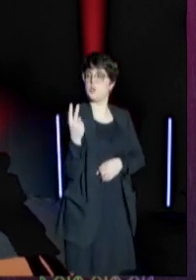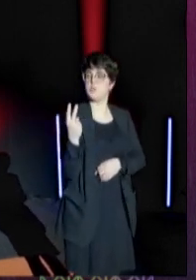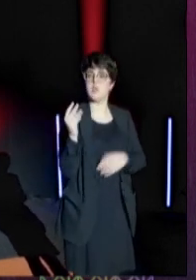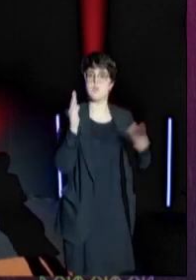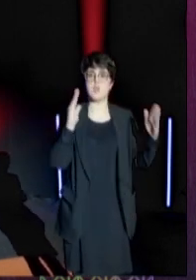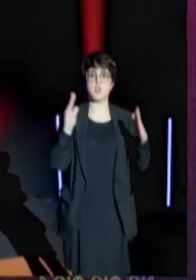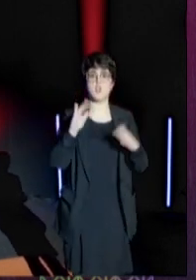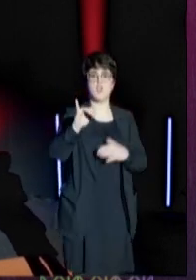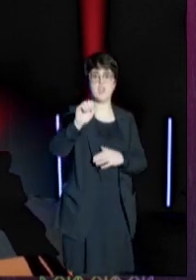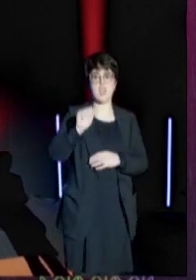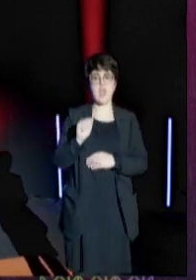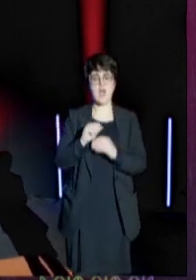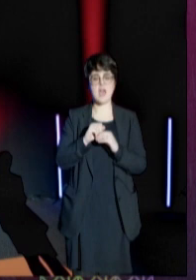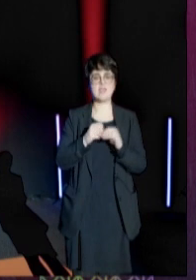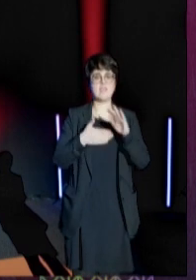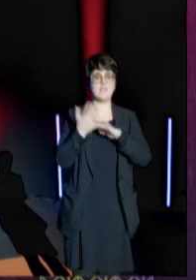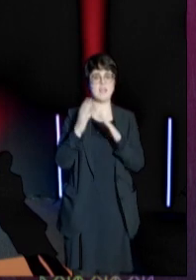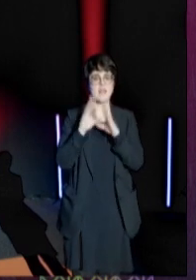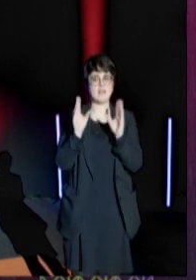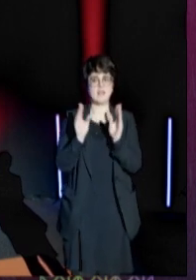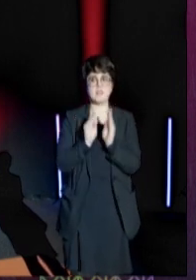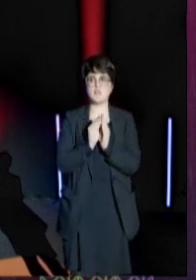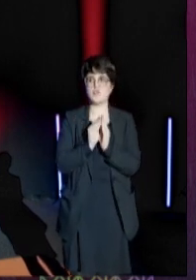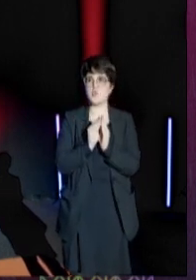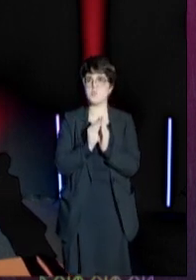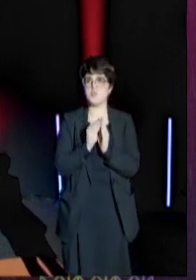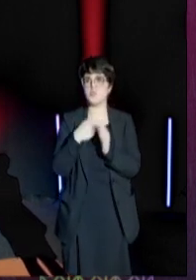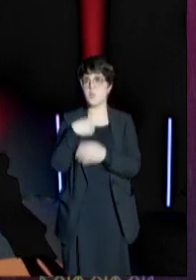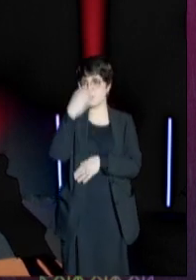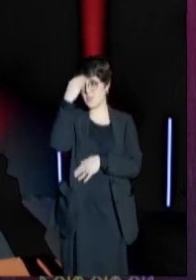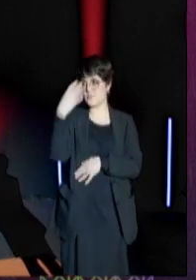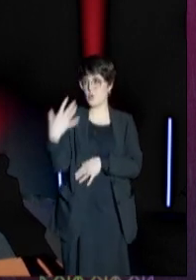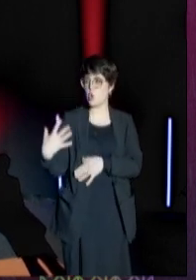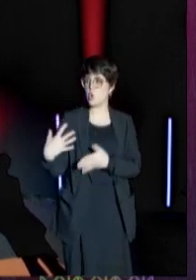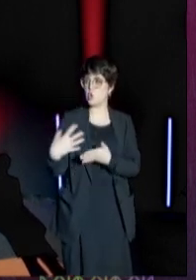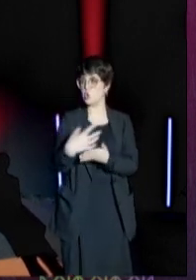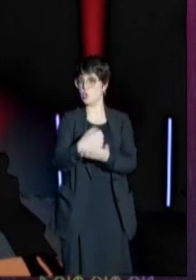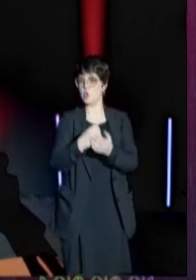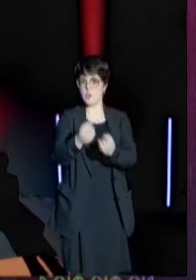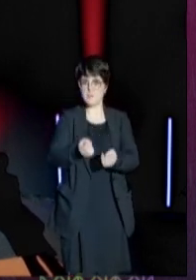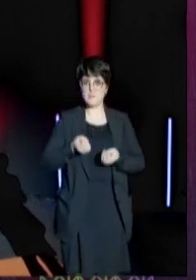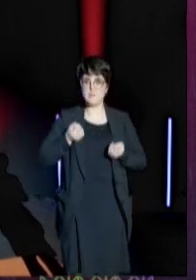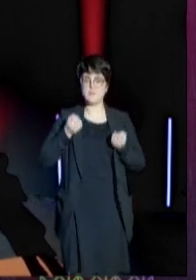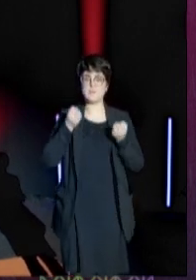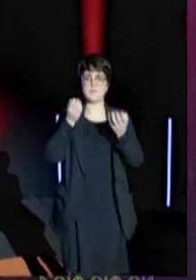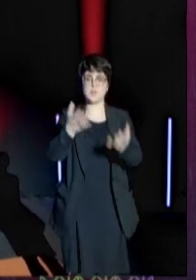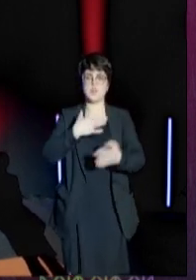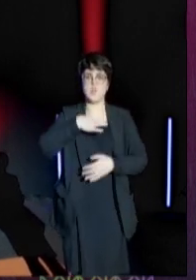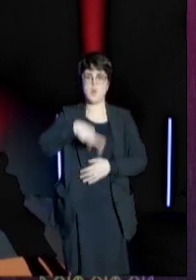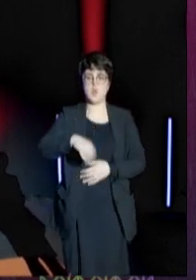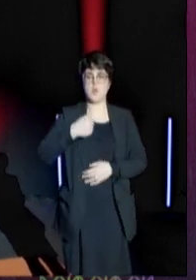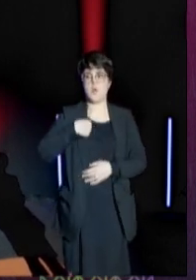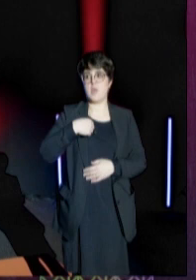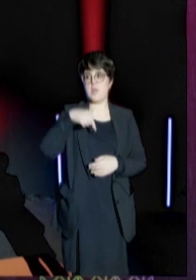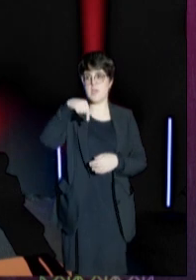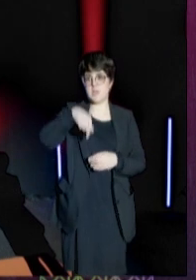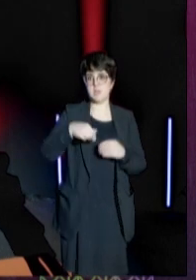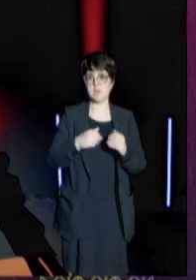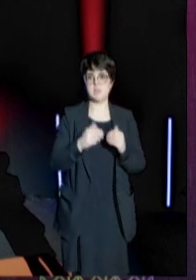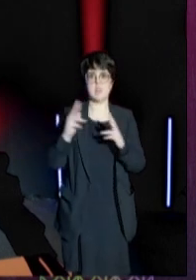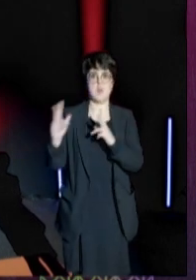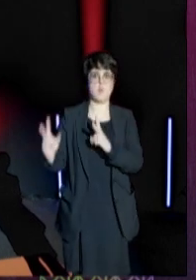kissinger resumen yo creo que todo lo que yo creo que puedo transmitir podría transmitir en este